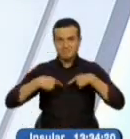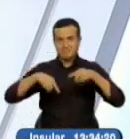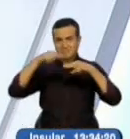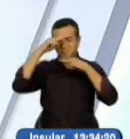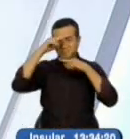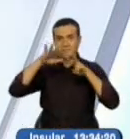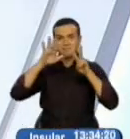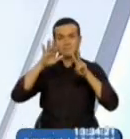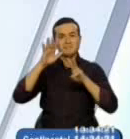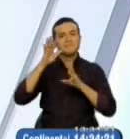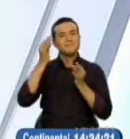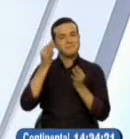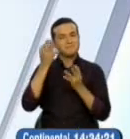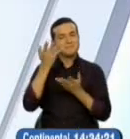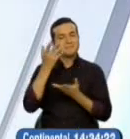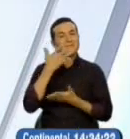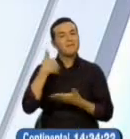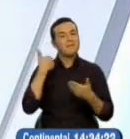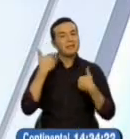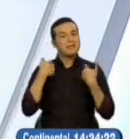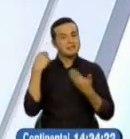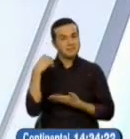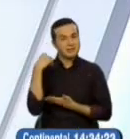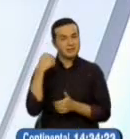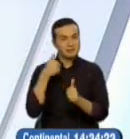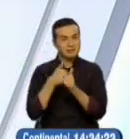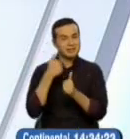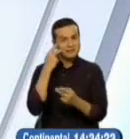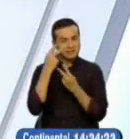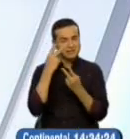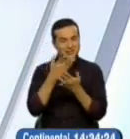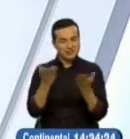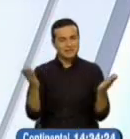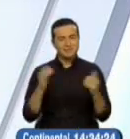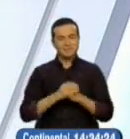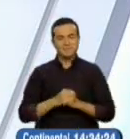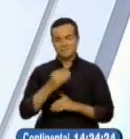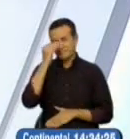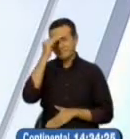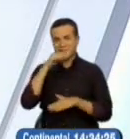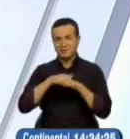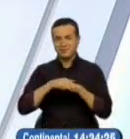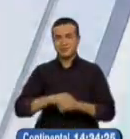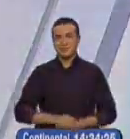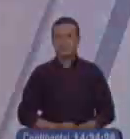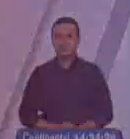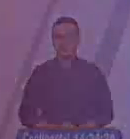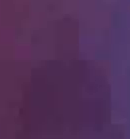Noticias 7. Tengan todos un feliz miércoles. Pronto nos volvemos a encontrar. Buenas tardes.